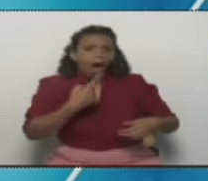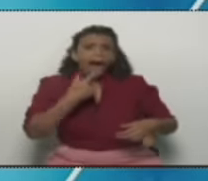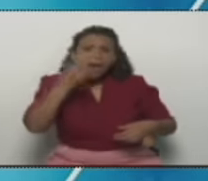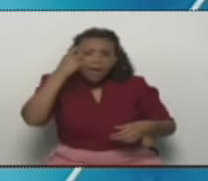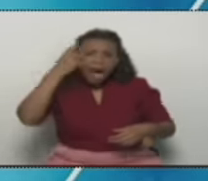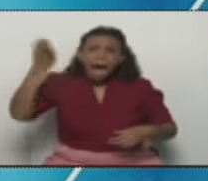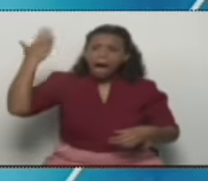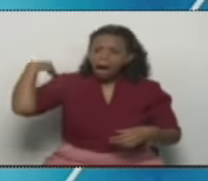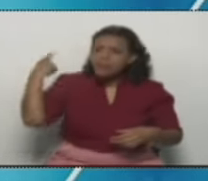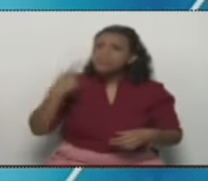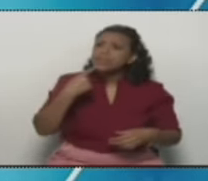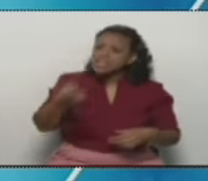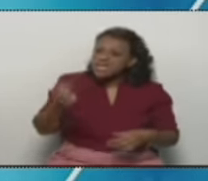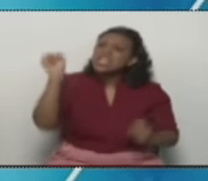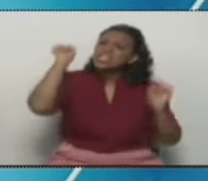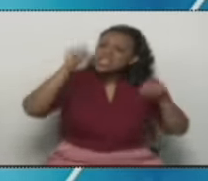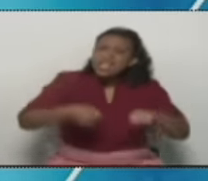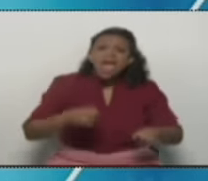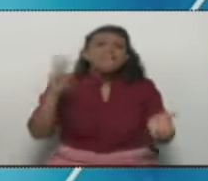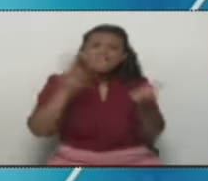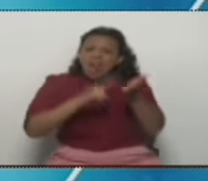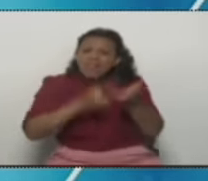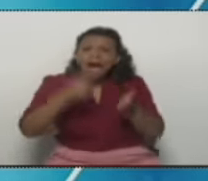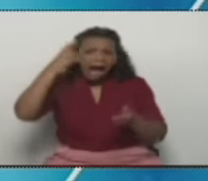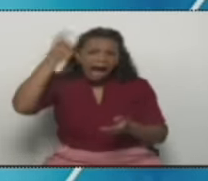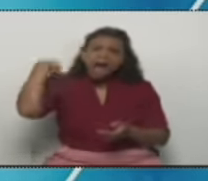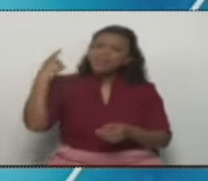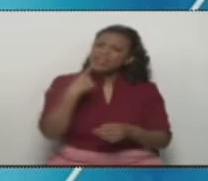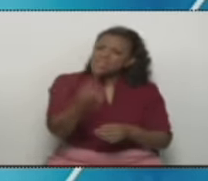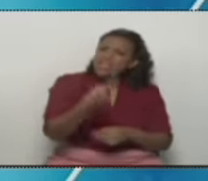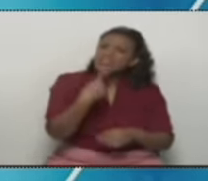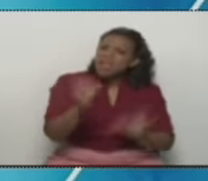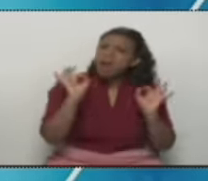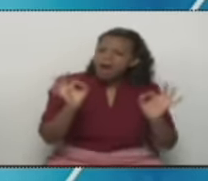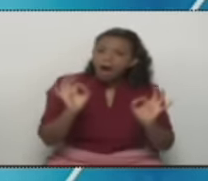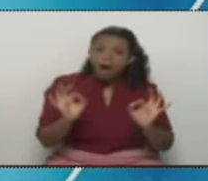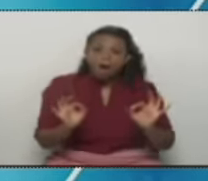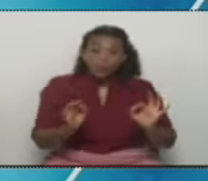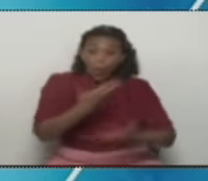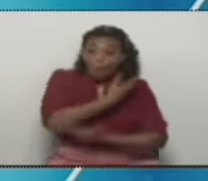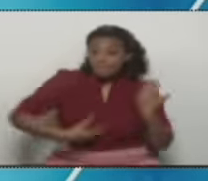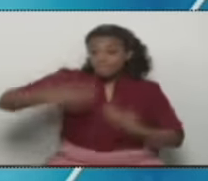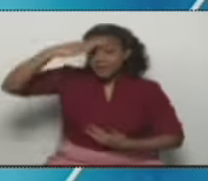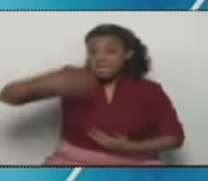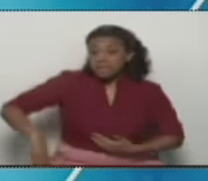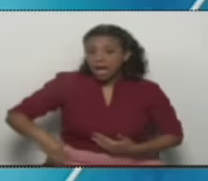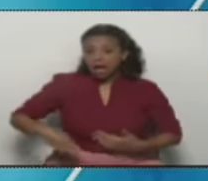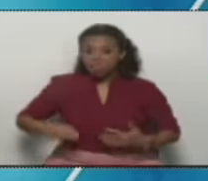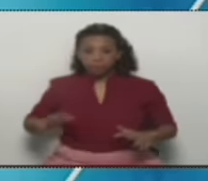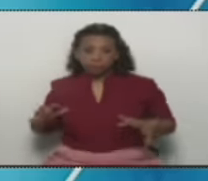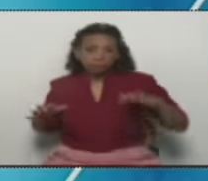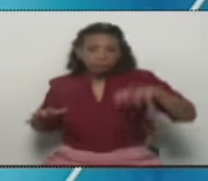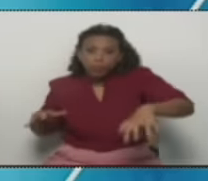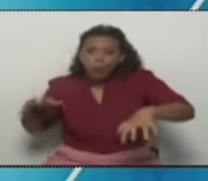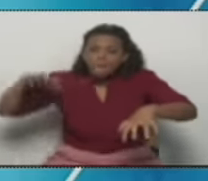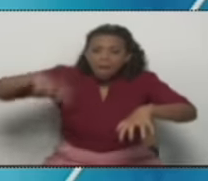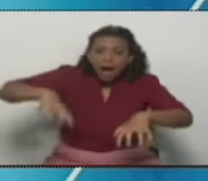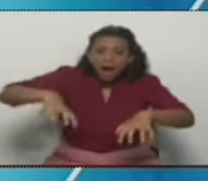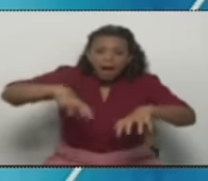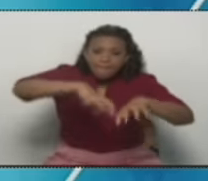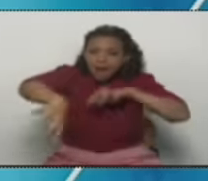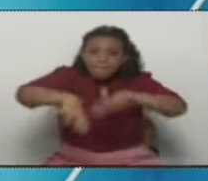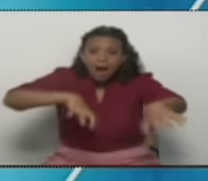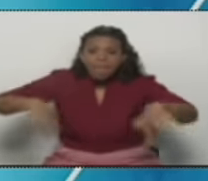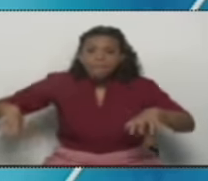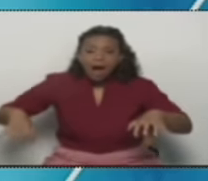militares van a tener que intervenir. Pero si la explosión social es muy fuerte, los militares se van a partir en pedazos. Y como se van a partir en pedazos, en